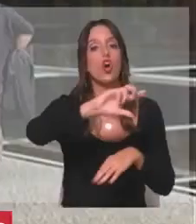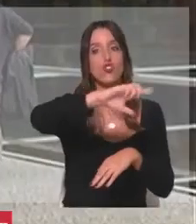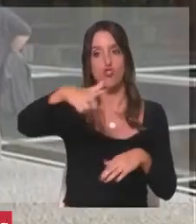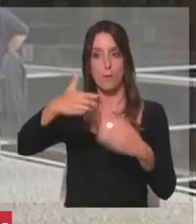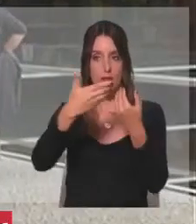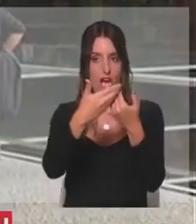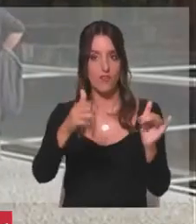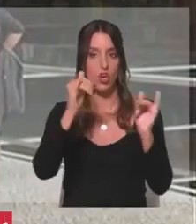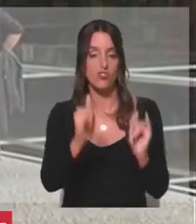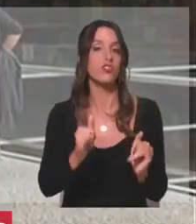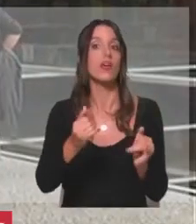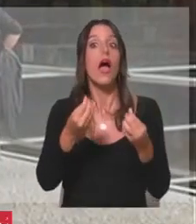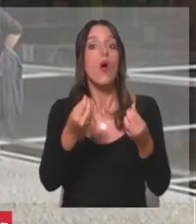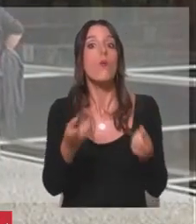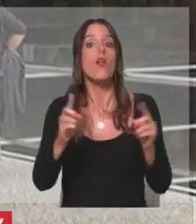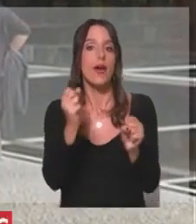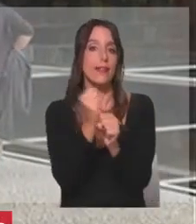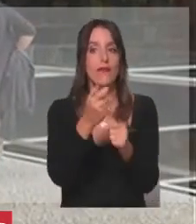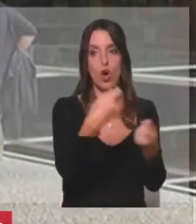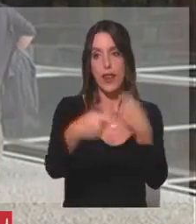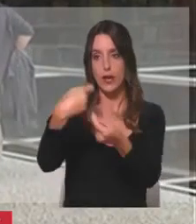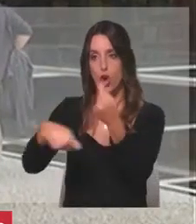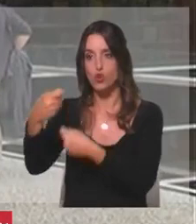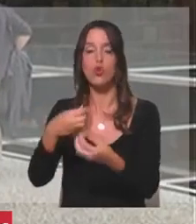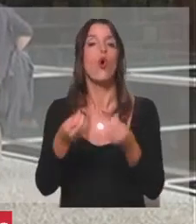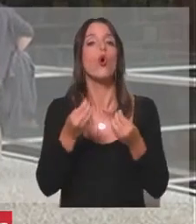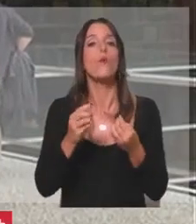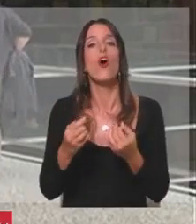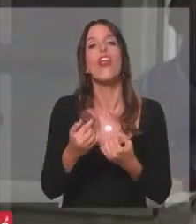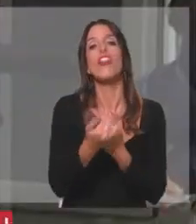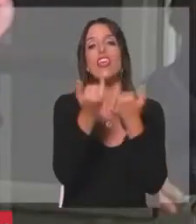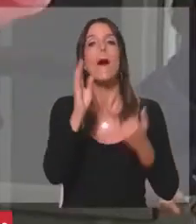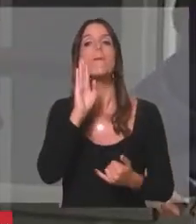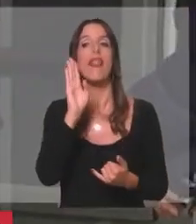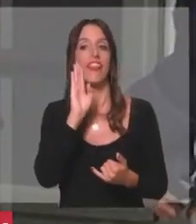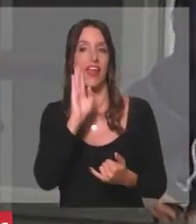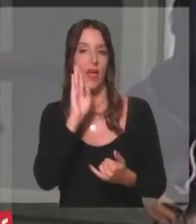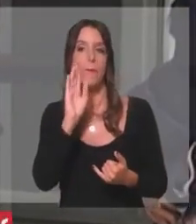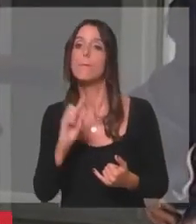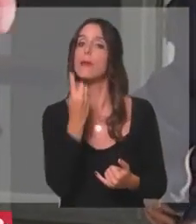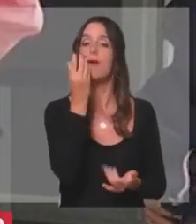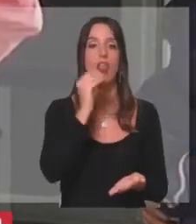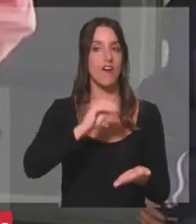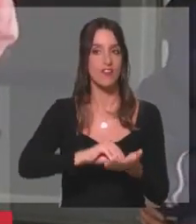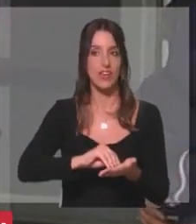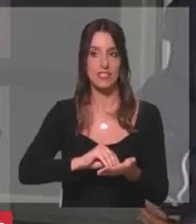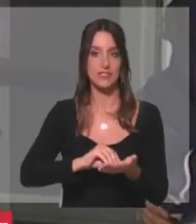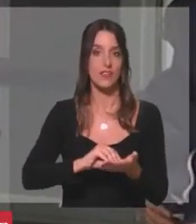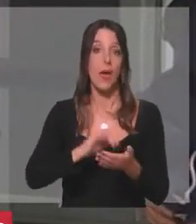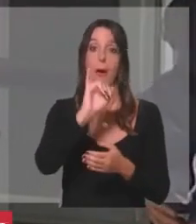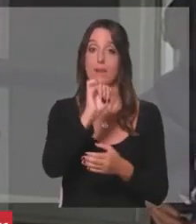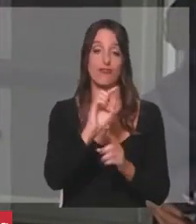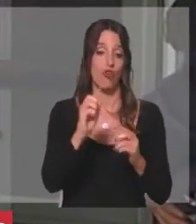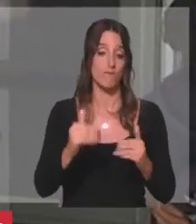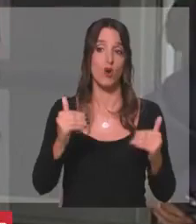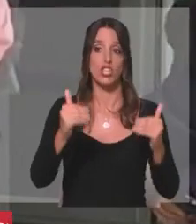El incentivo para la vuelta a la actividad comercial fue la conmemoración del Día de la Madre, que por primera vez no tuvo lugar en mayo. A poco